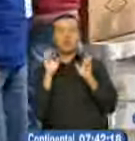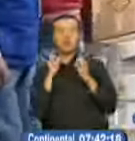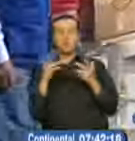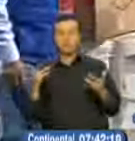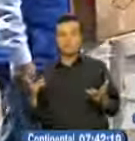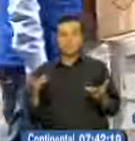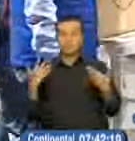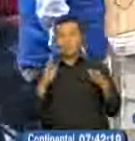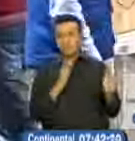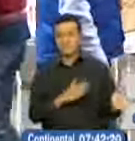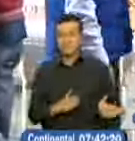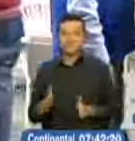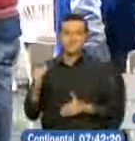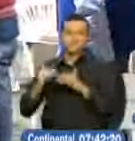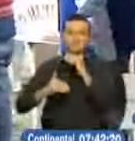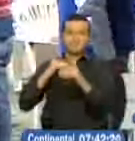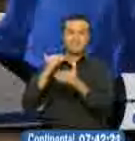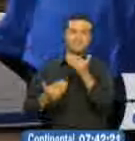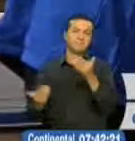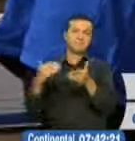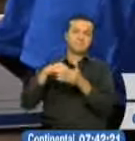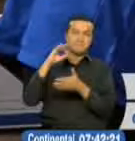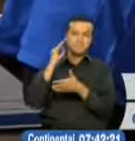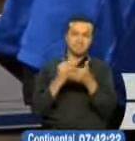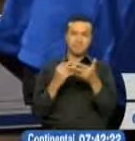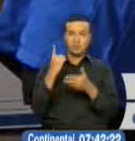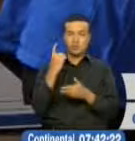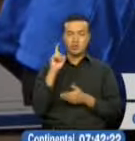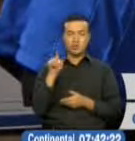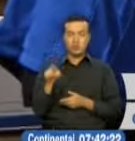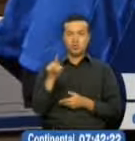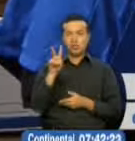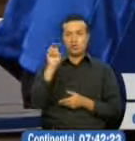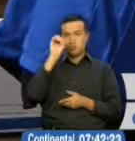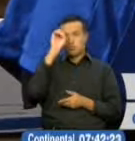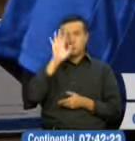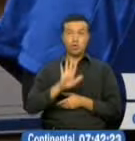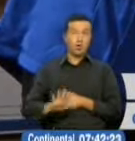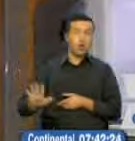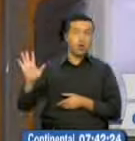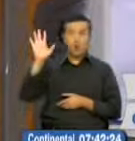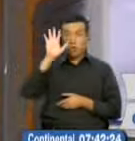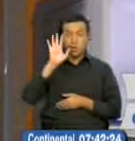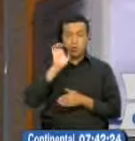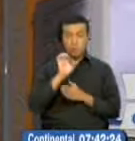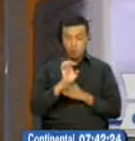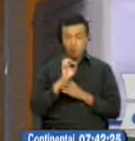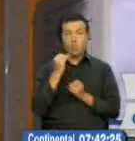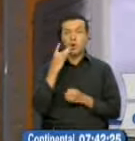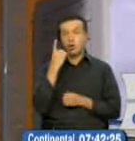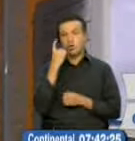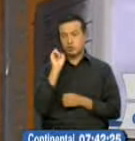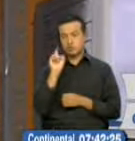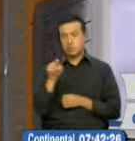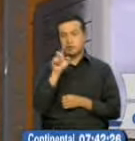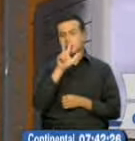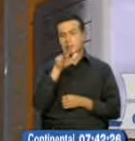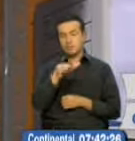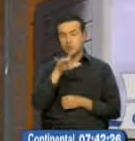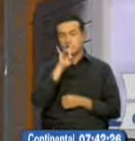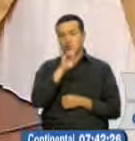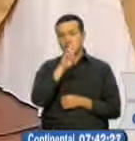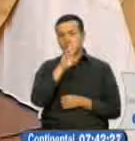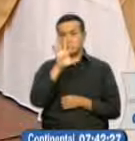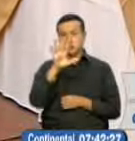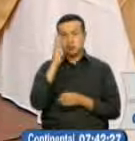Prácticamente todo está listo para un proceso de recuento sobre el 11.2% de la totalidad, es decir, 3.865